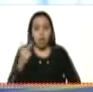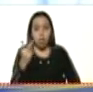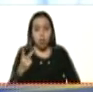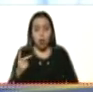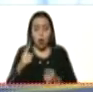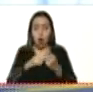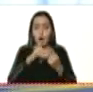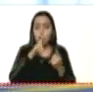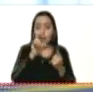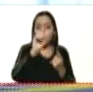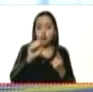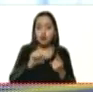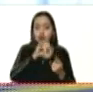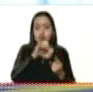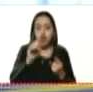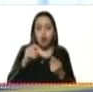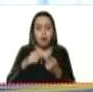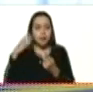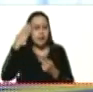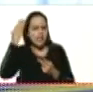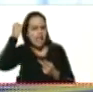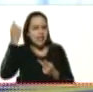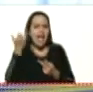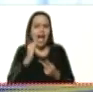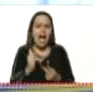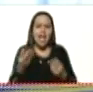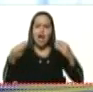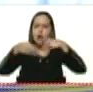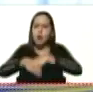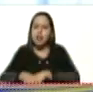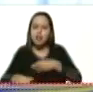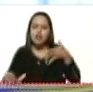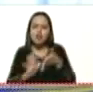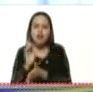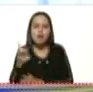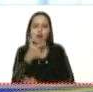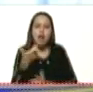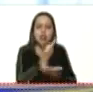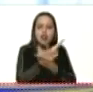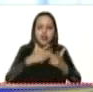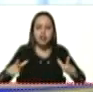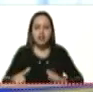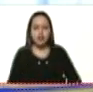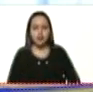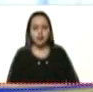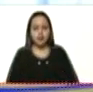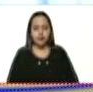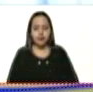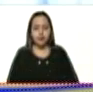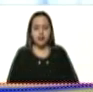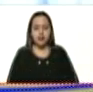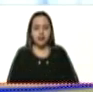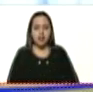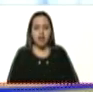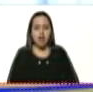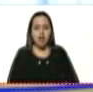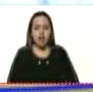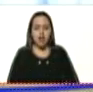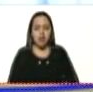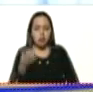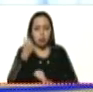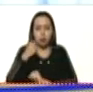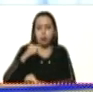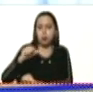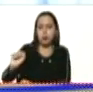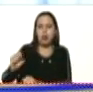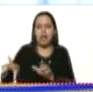estaban estrechamente unidos por la causa de la libertad. Violando la capitulación, Monteverde,